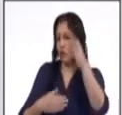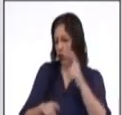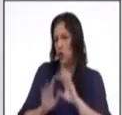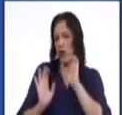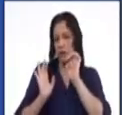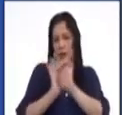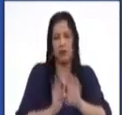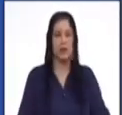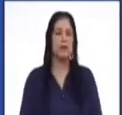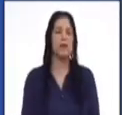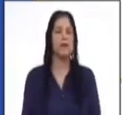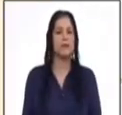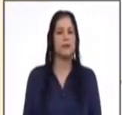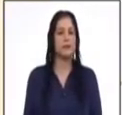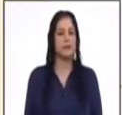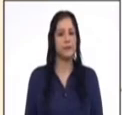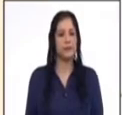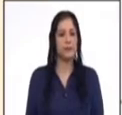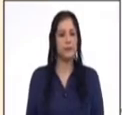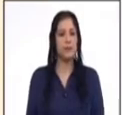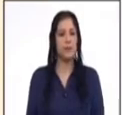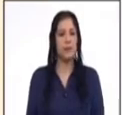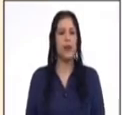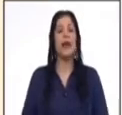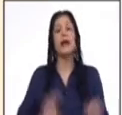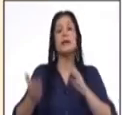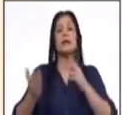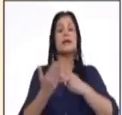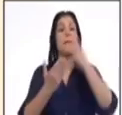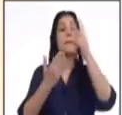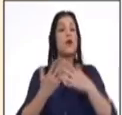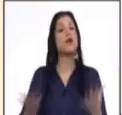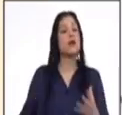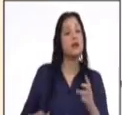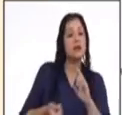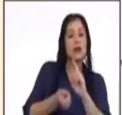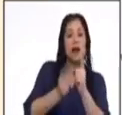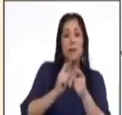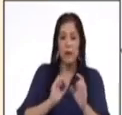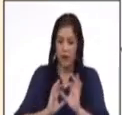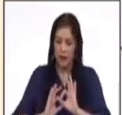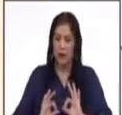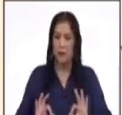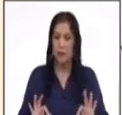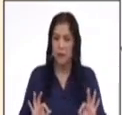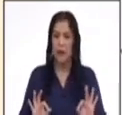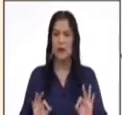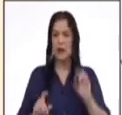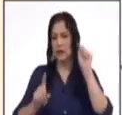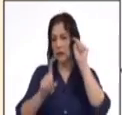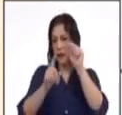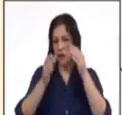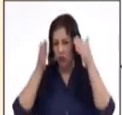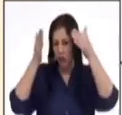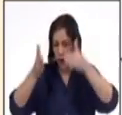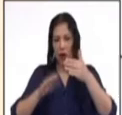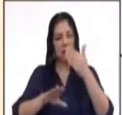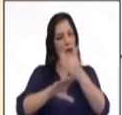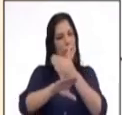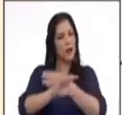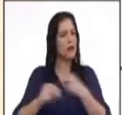Por ejemplo, se elaboran proyectos de ingeniería sanitaria destinados a